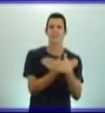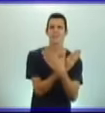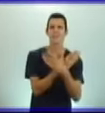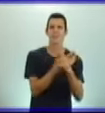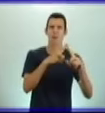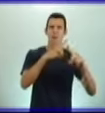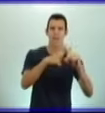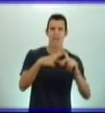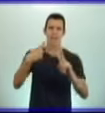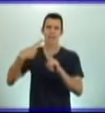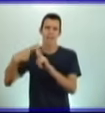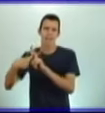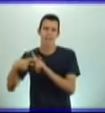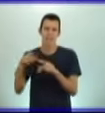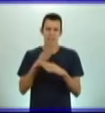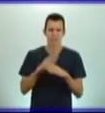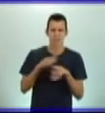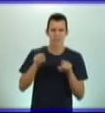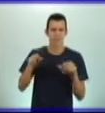cómo, qué quiere expresarle